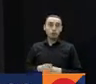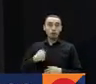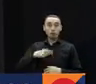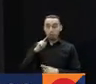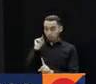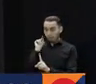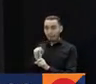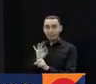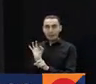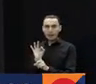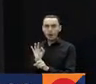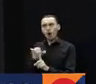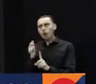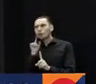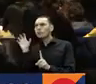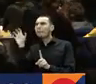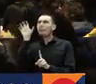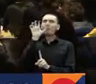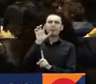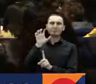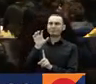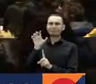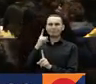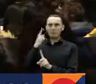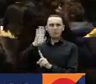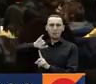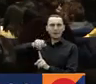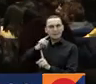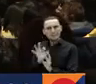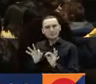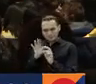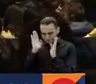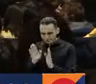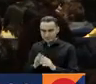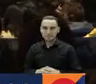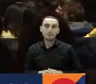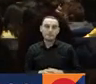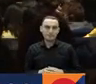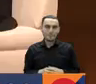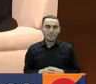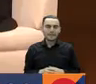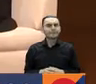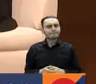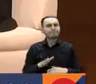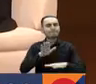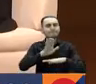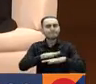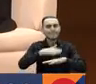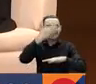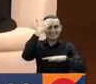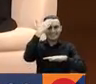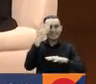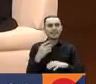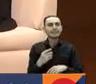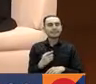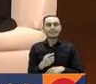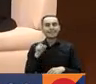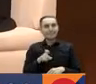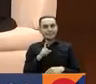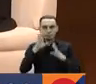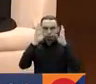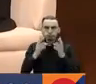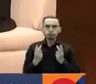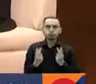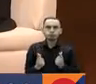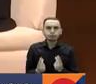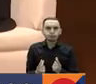no se puede hablar de desarrollo sostenible. El exsecretario general de Naciones Unidas llamó la atención sobre el carácter obligatorio de este tipo de